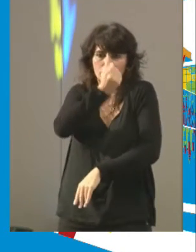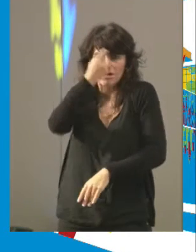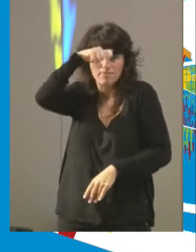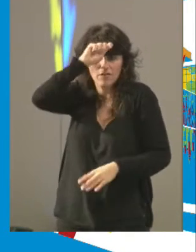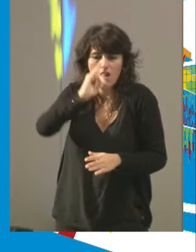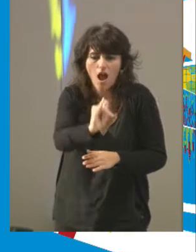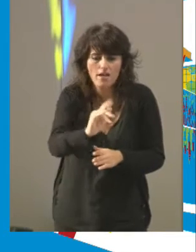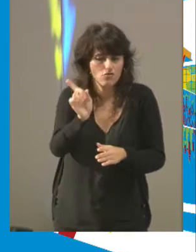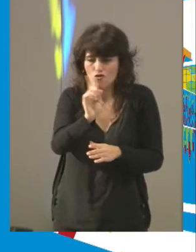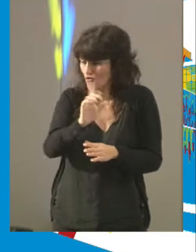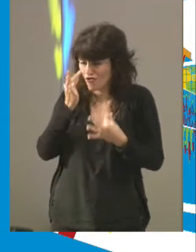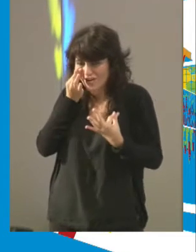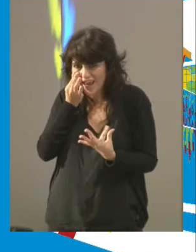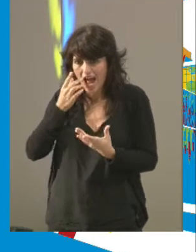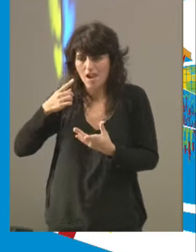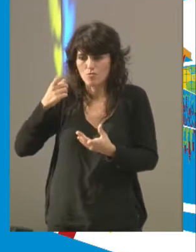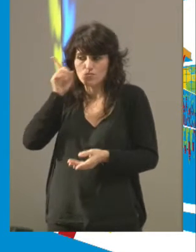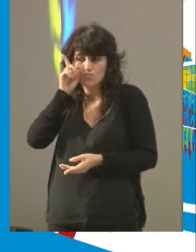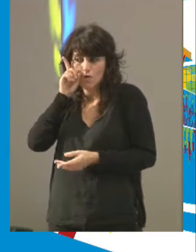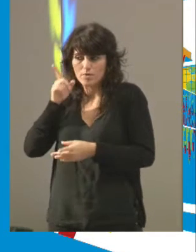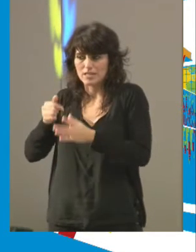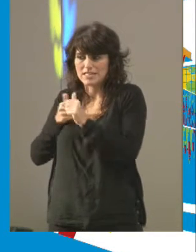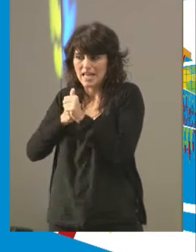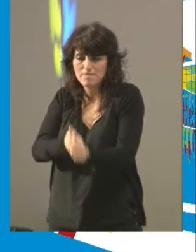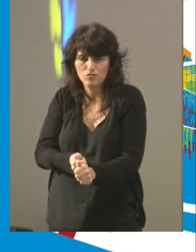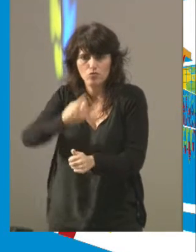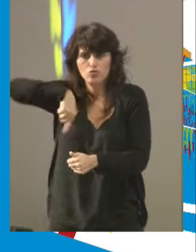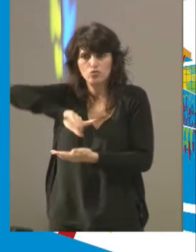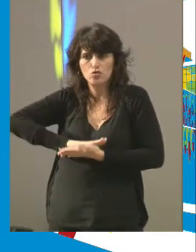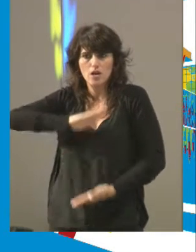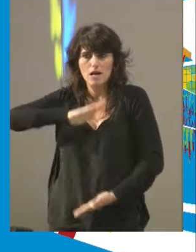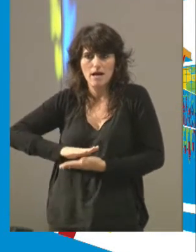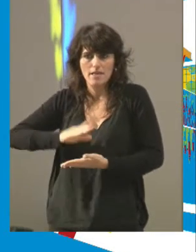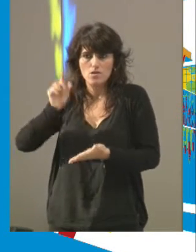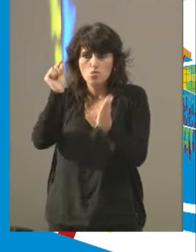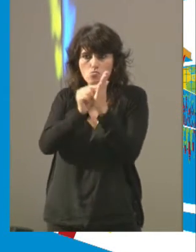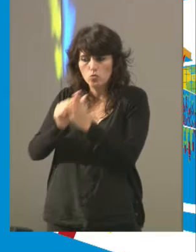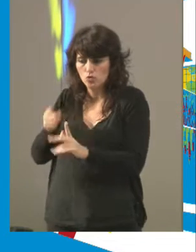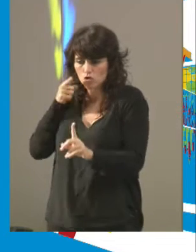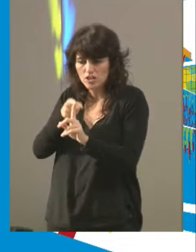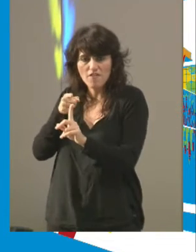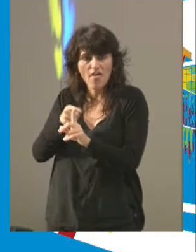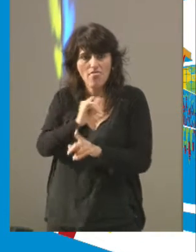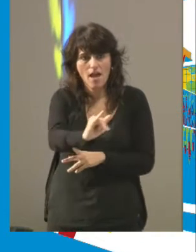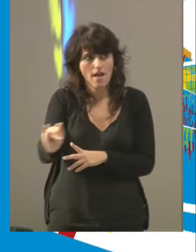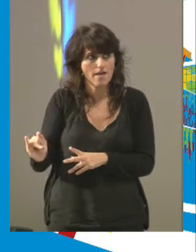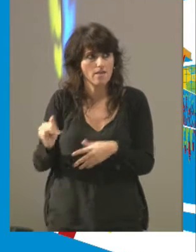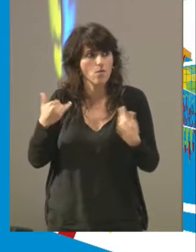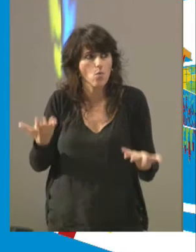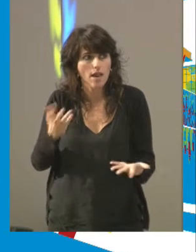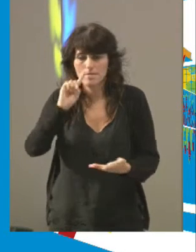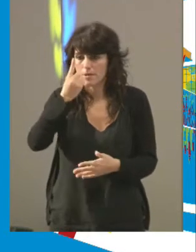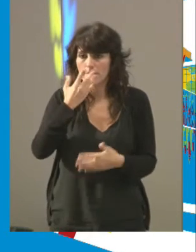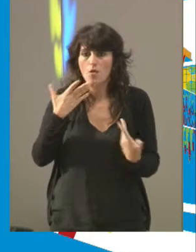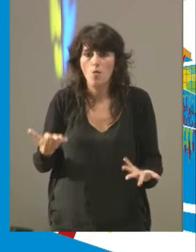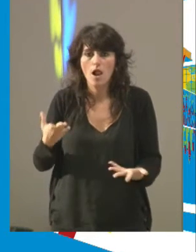a través del seguimiento de los hábitos de esos teléfonos móviles somos capaces de establecer determinados puntos de referencia. ¿Cuáles? En primer